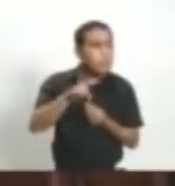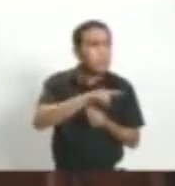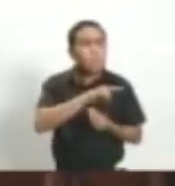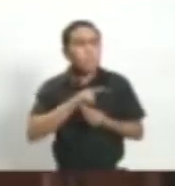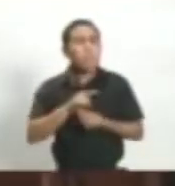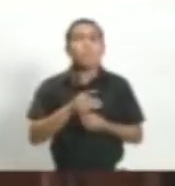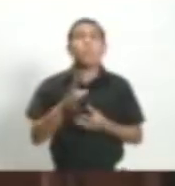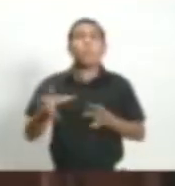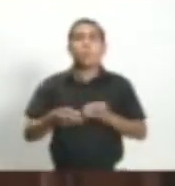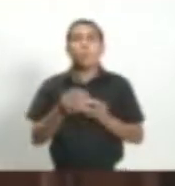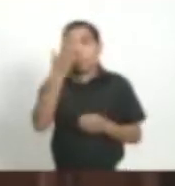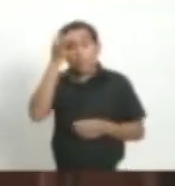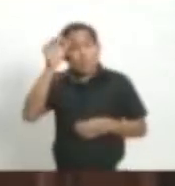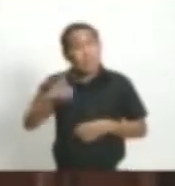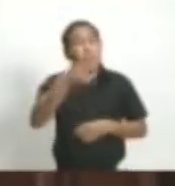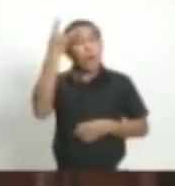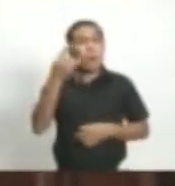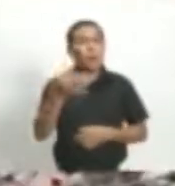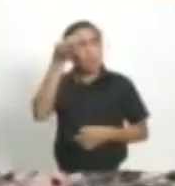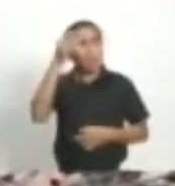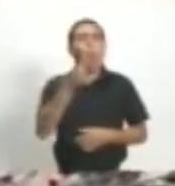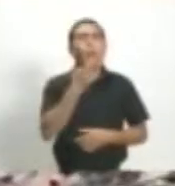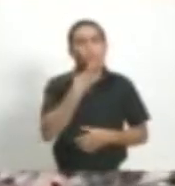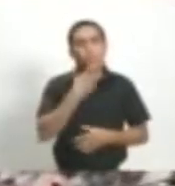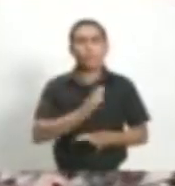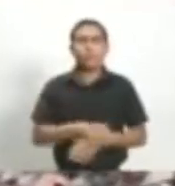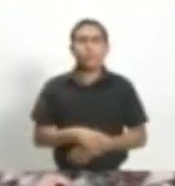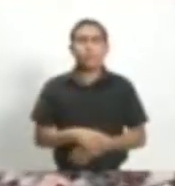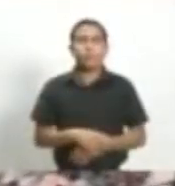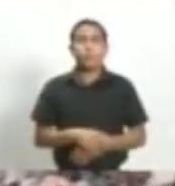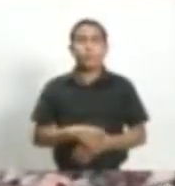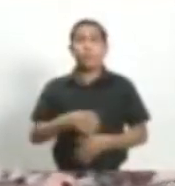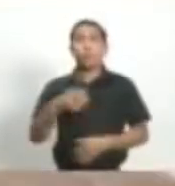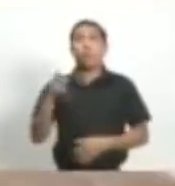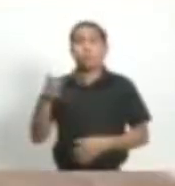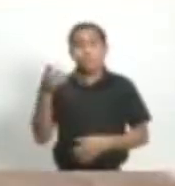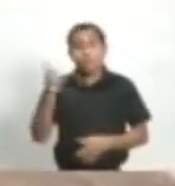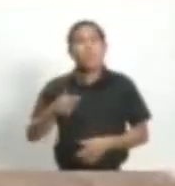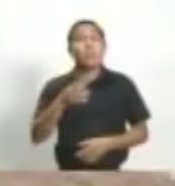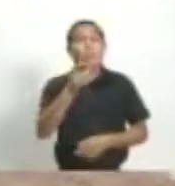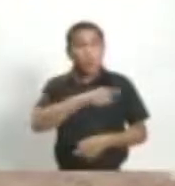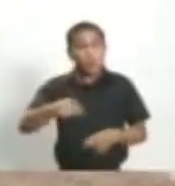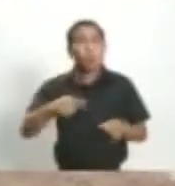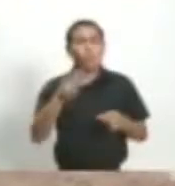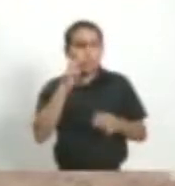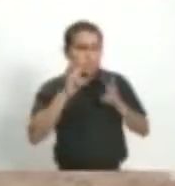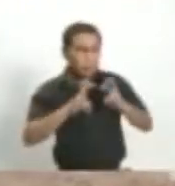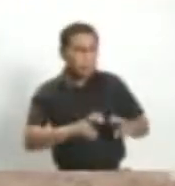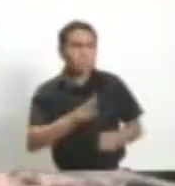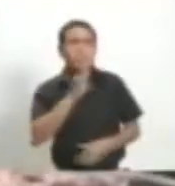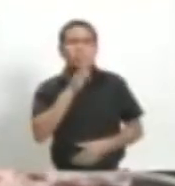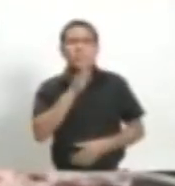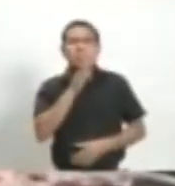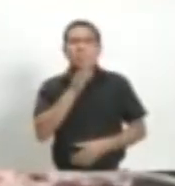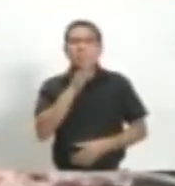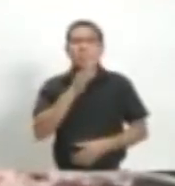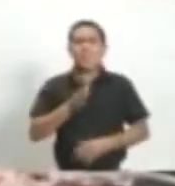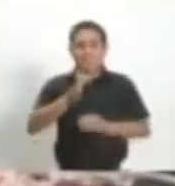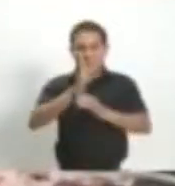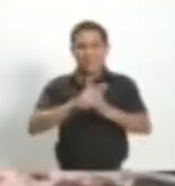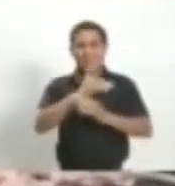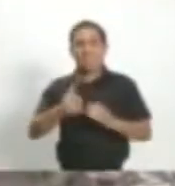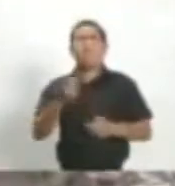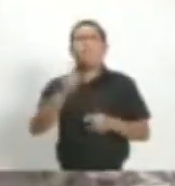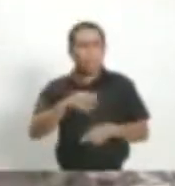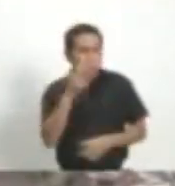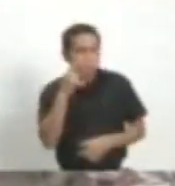incurrieron o no en faltas disciplinarias. El mismo alcalde está inmerso en una investigación preliminar que abrió la Procuraduría General de la Nación, donde deberá responder